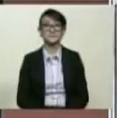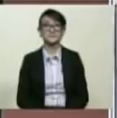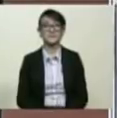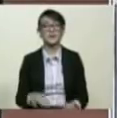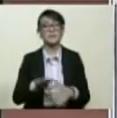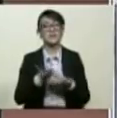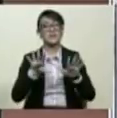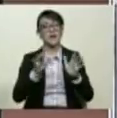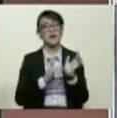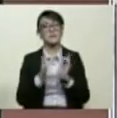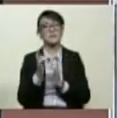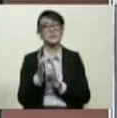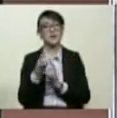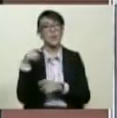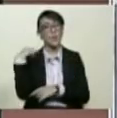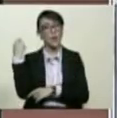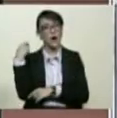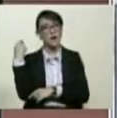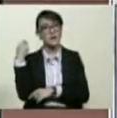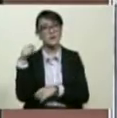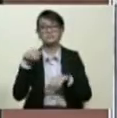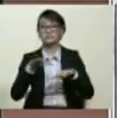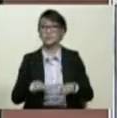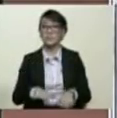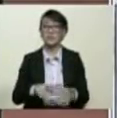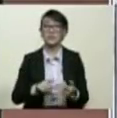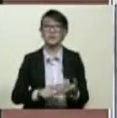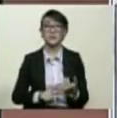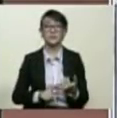Martes 10 de abril, Guárico, pauta suspendida.